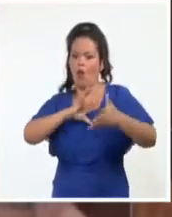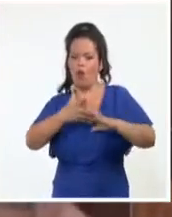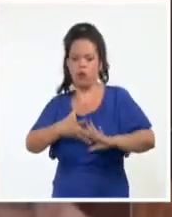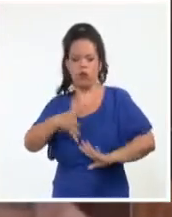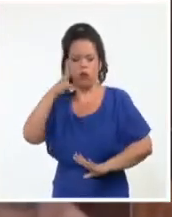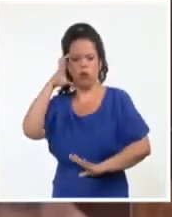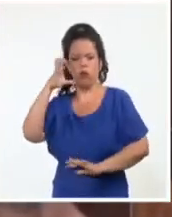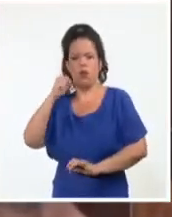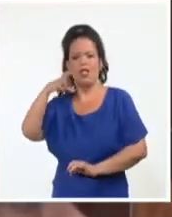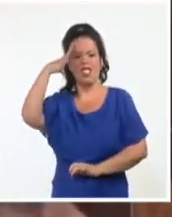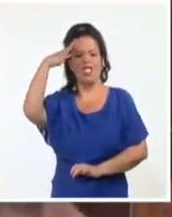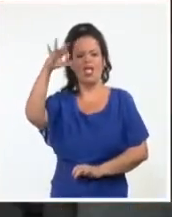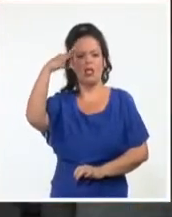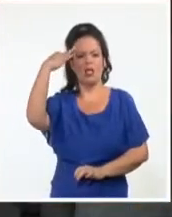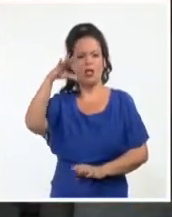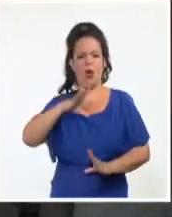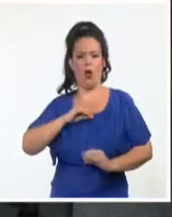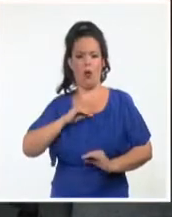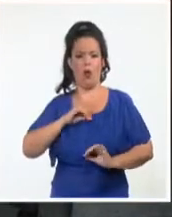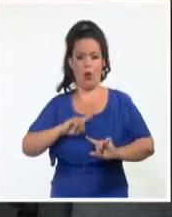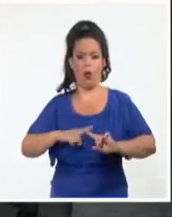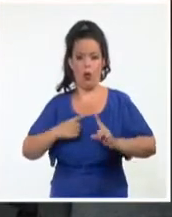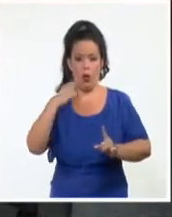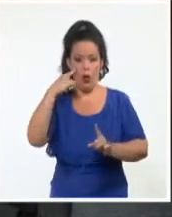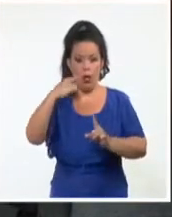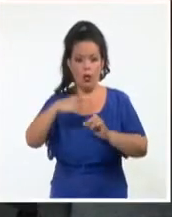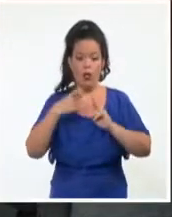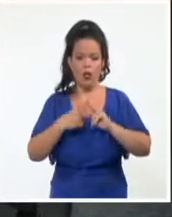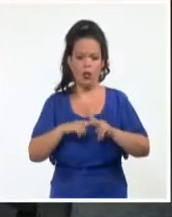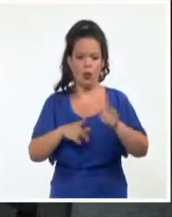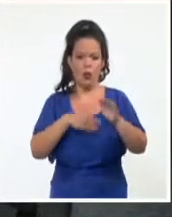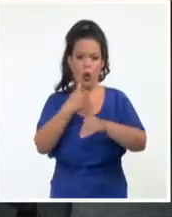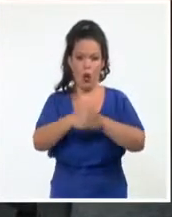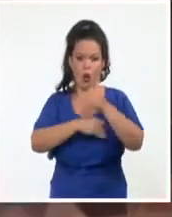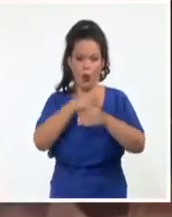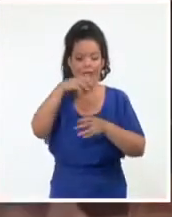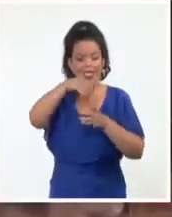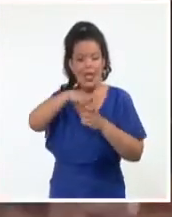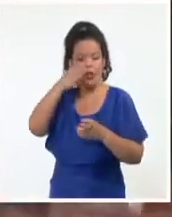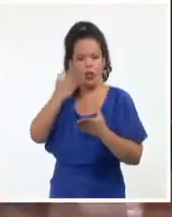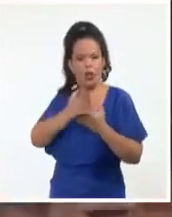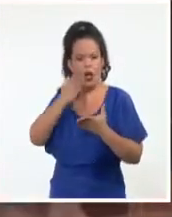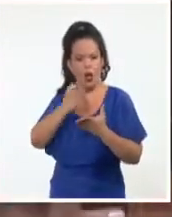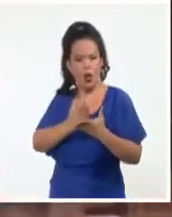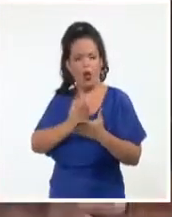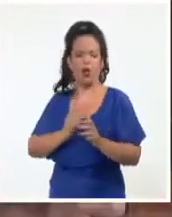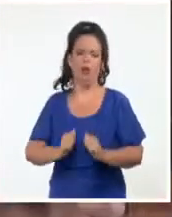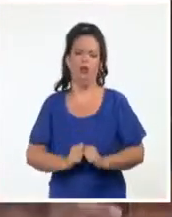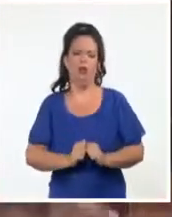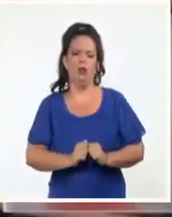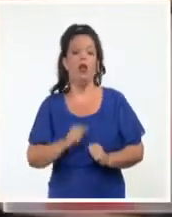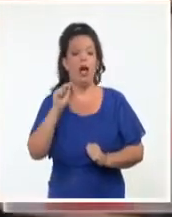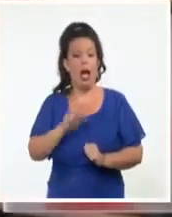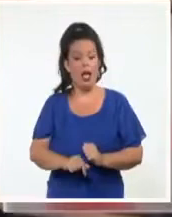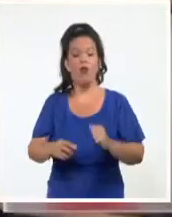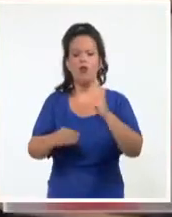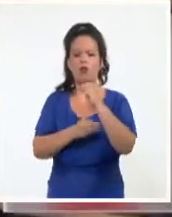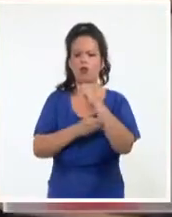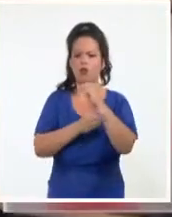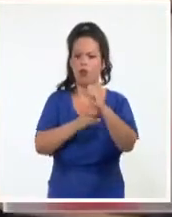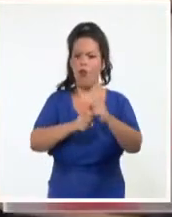poder enfrentar los problemas y los desafíos que él tiene en su práctica educativa. De igual modo, en este contenido, reforzar